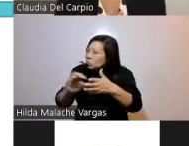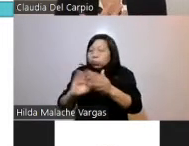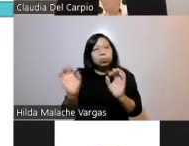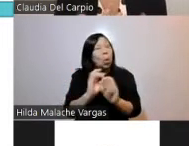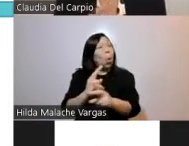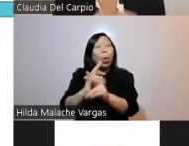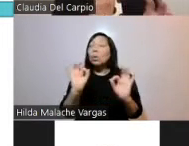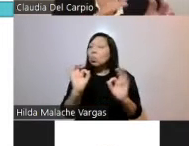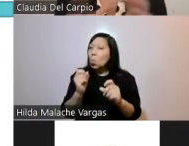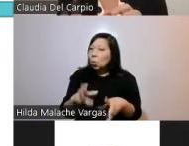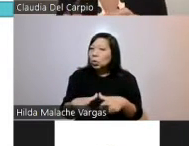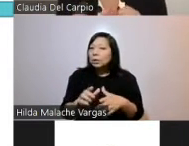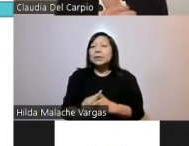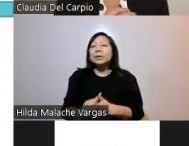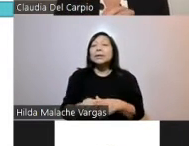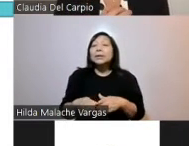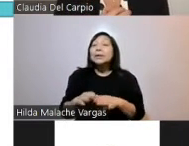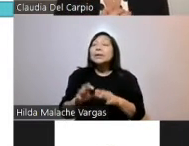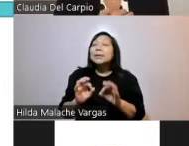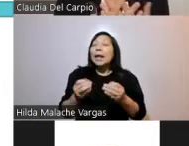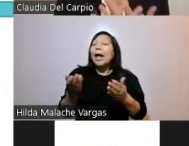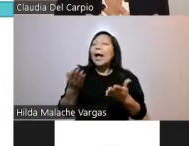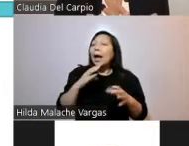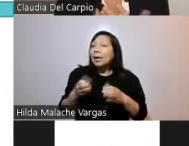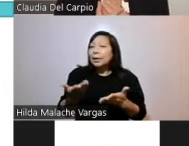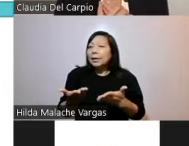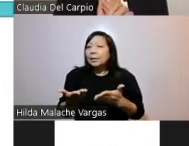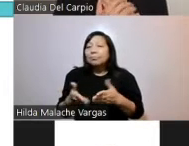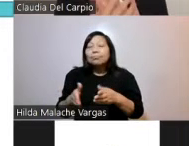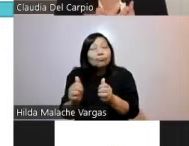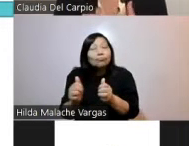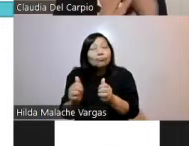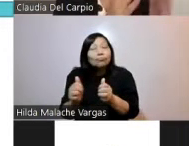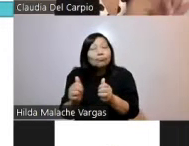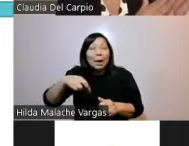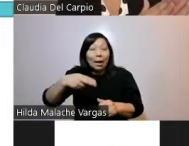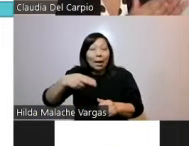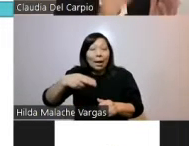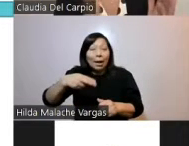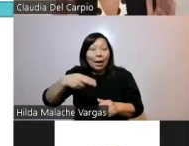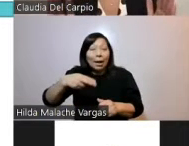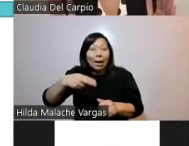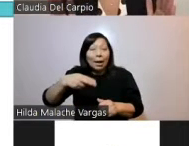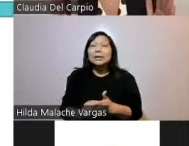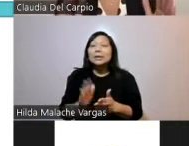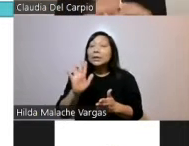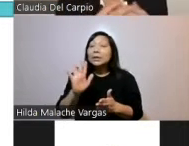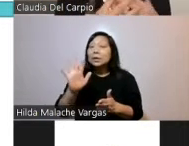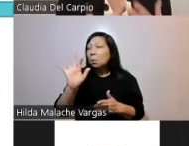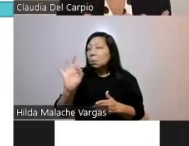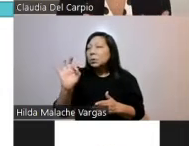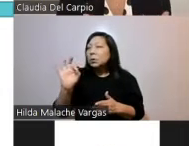con un limpiador tipo Sindet a base de ácido láctico, con un pH ácido entre 3.5 y